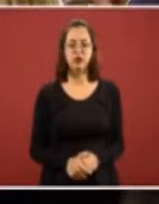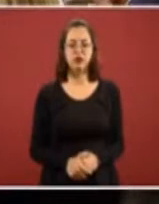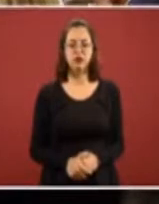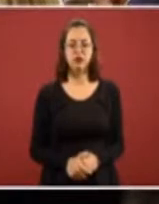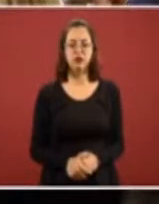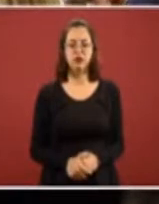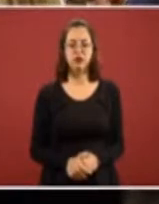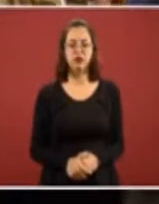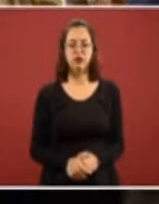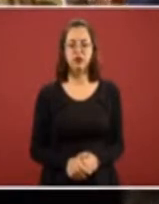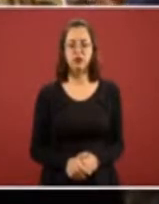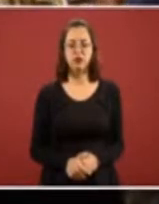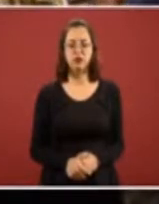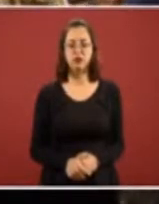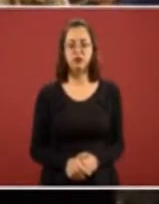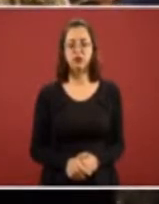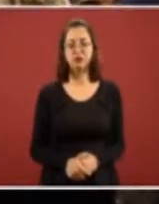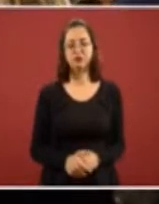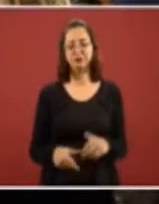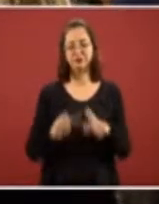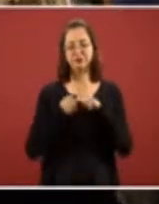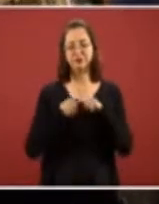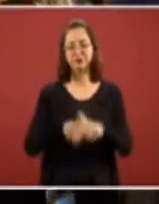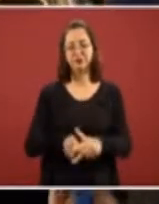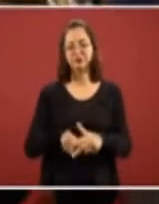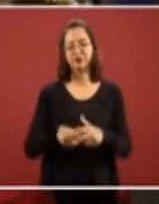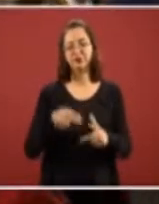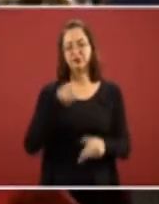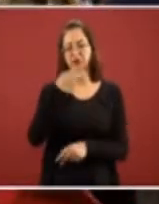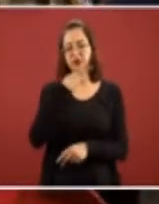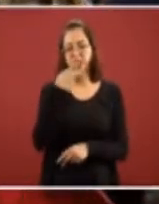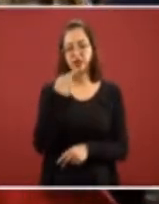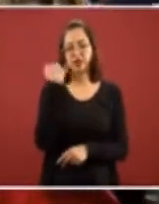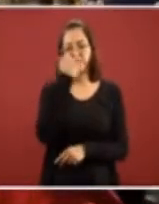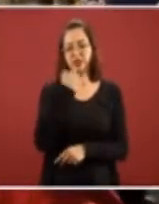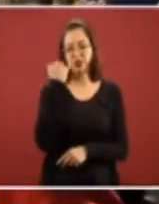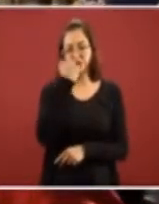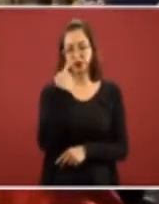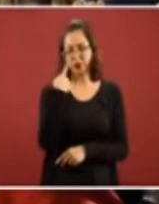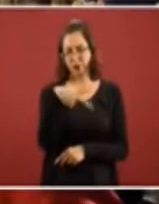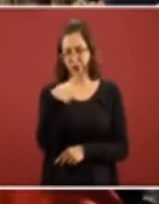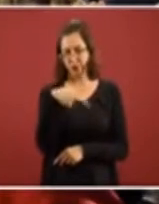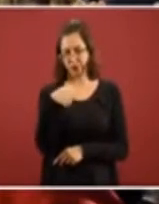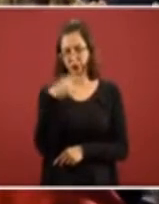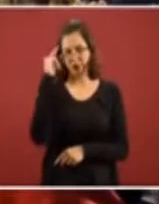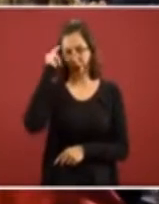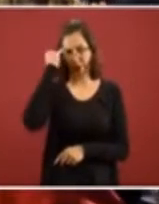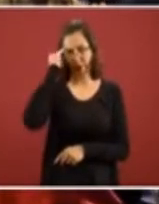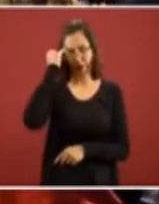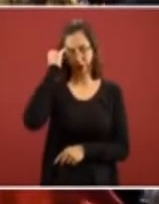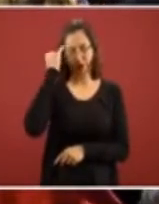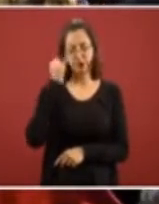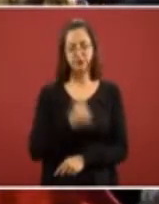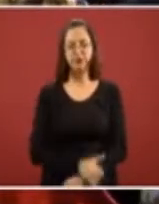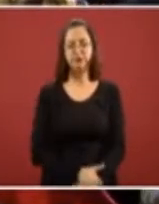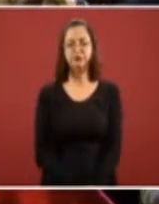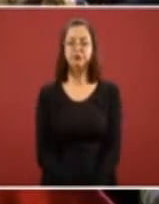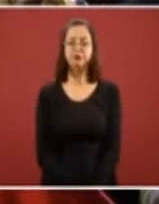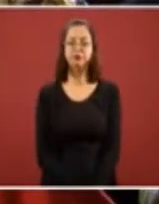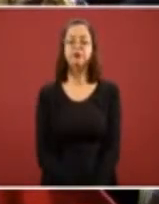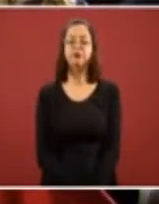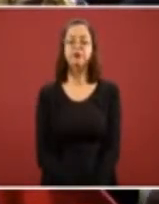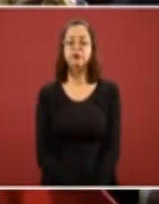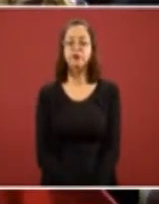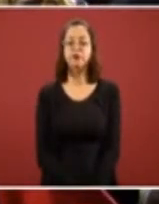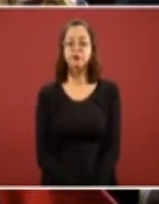Wasa la shugya shoshabu mepa de na porque conata mepa y cango de nata wasa la